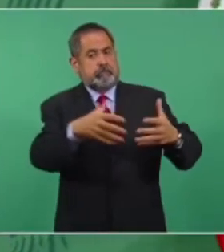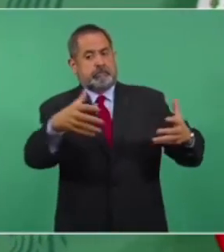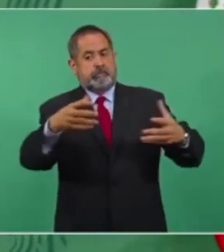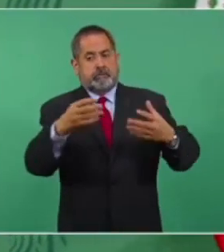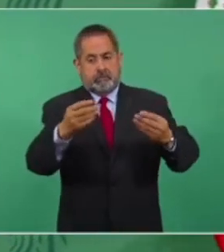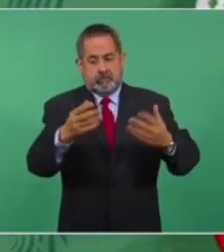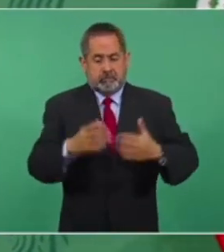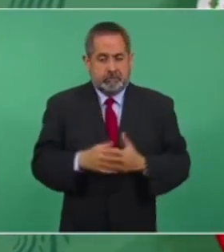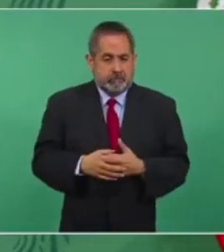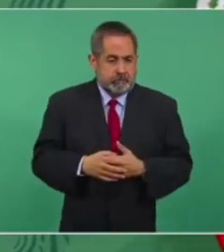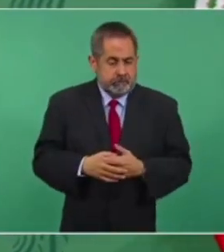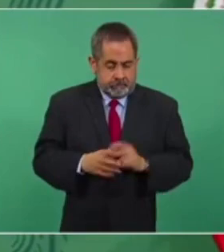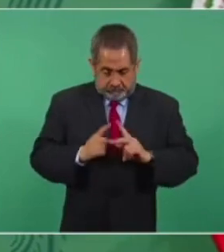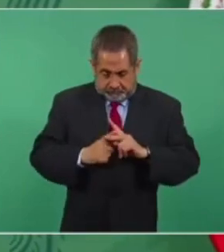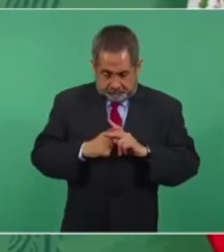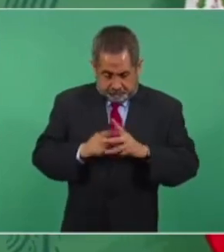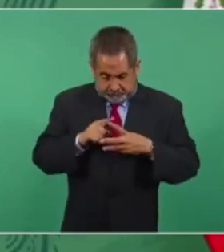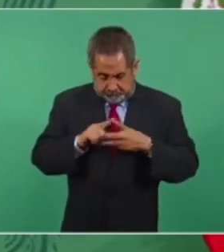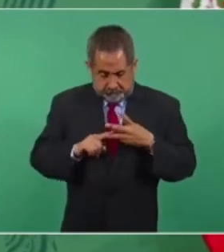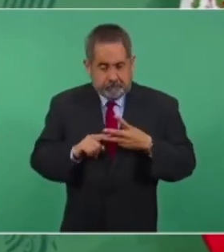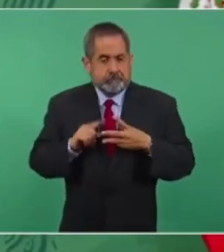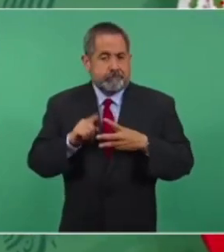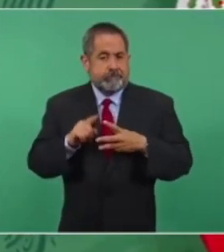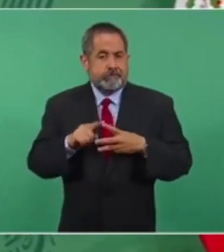Y en la fórmula